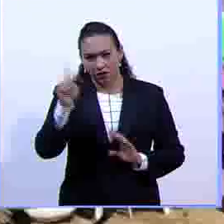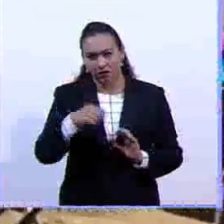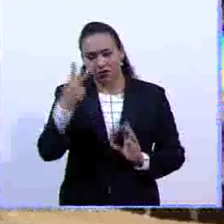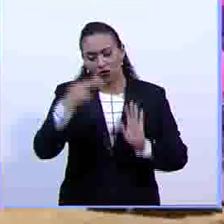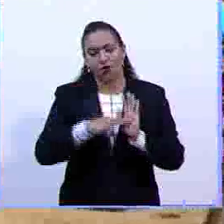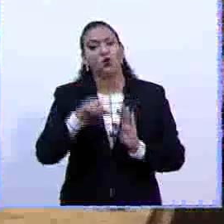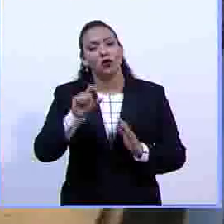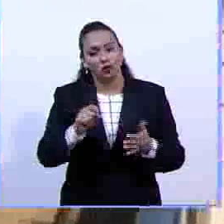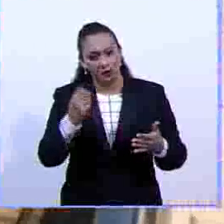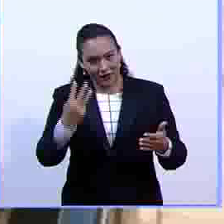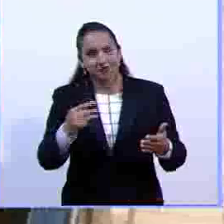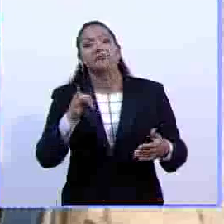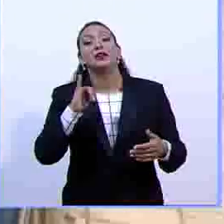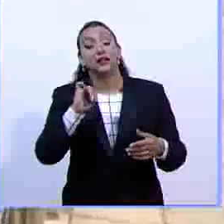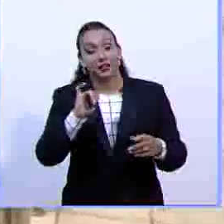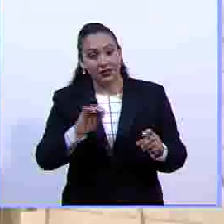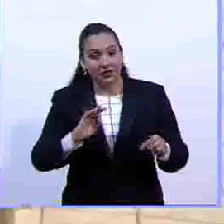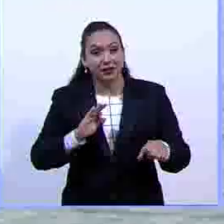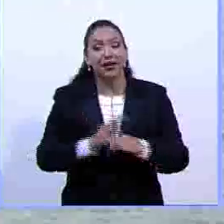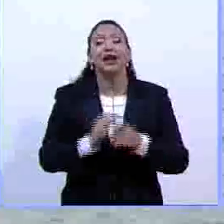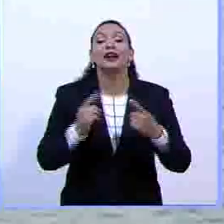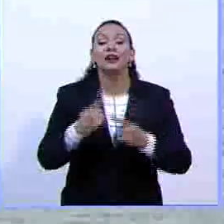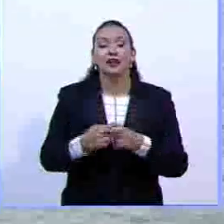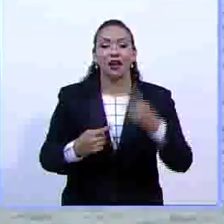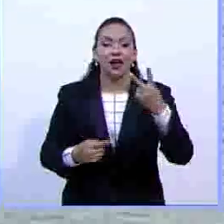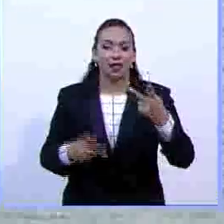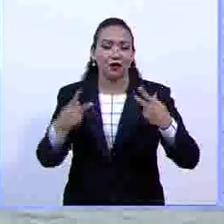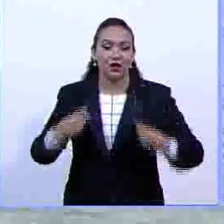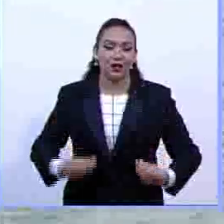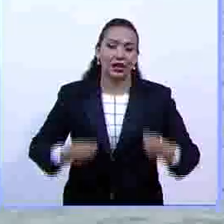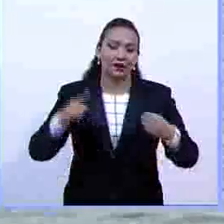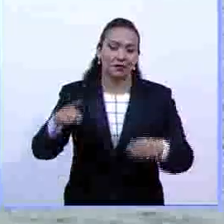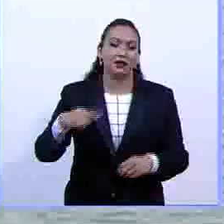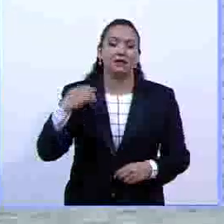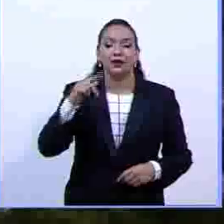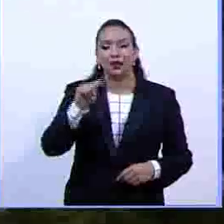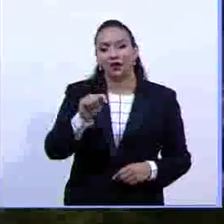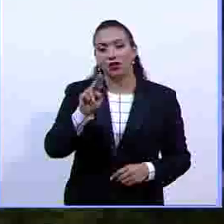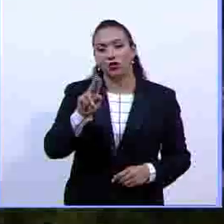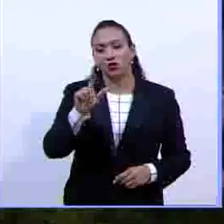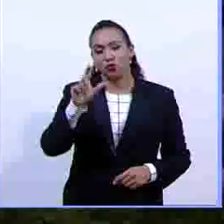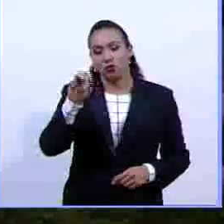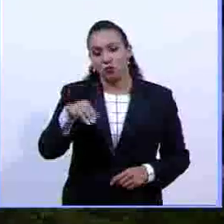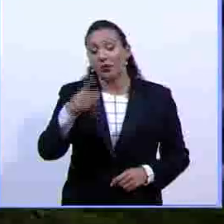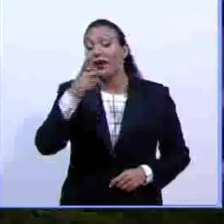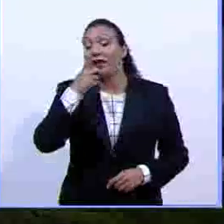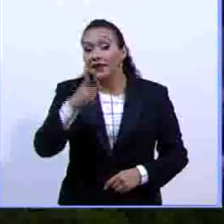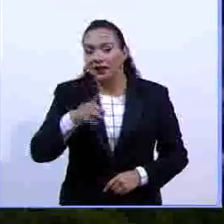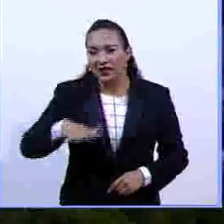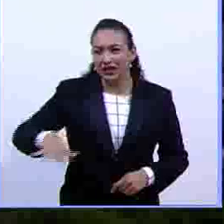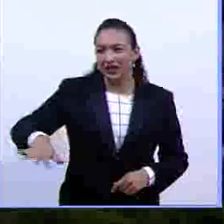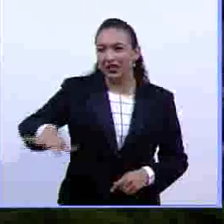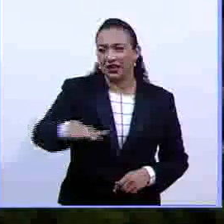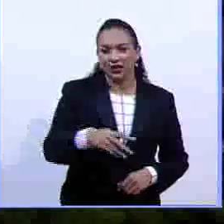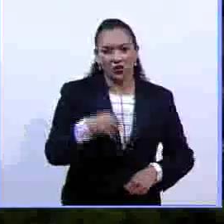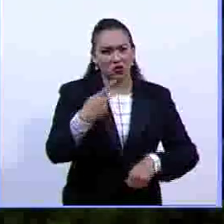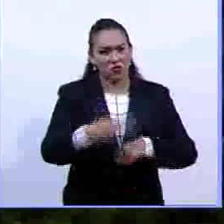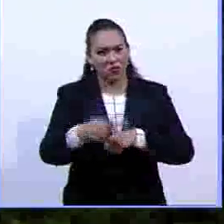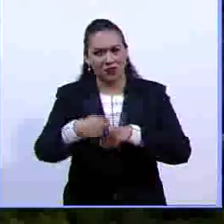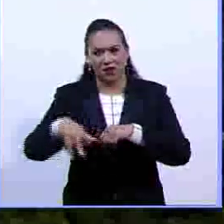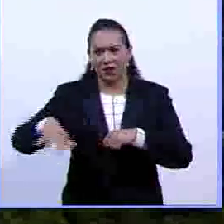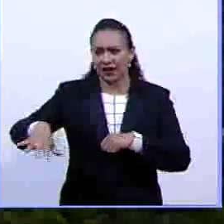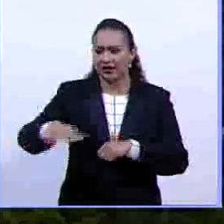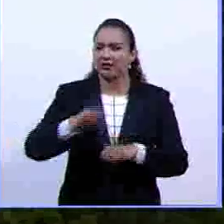679/2023 concedió uno a 2 habitantes de Tulum que impugnaron la falta de un atlas de riesgo de la región, resaltando